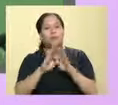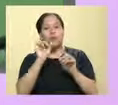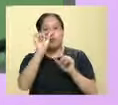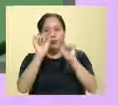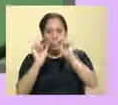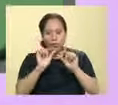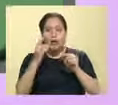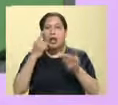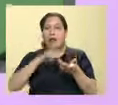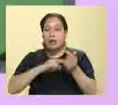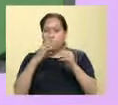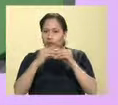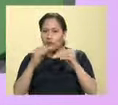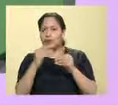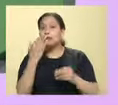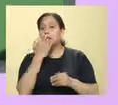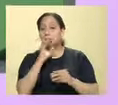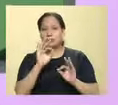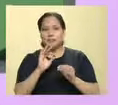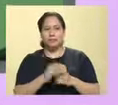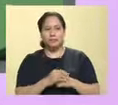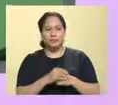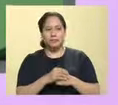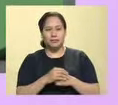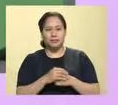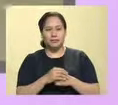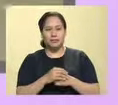pedacitos de la fruta. ¡Mmm, qué rico!